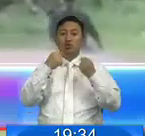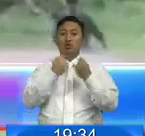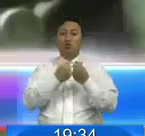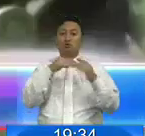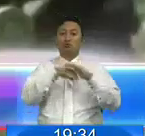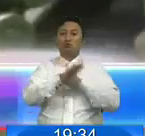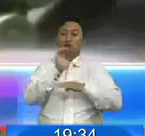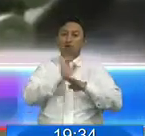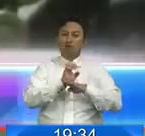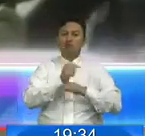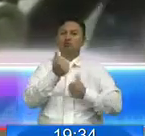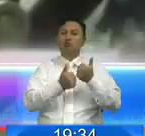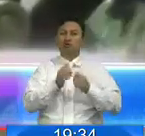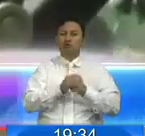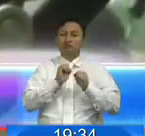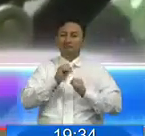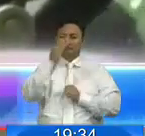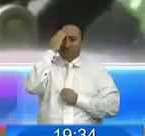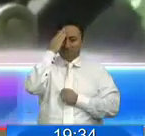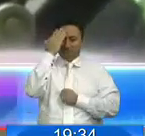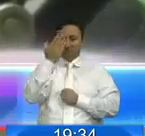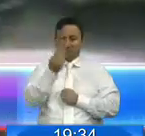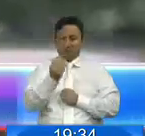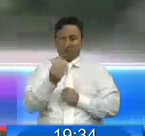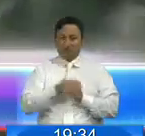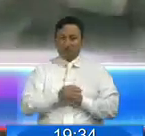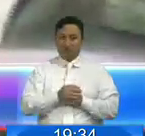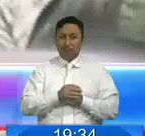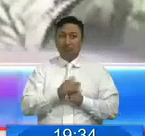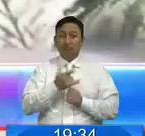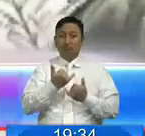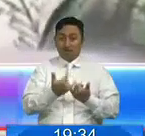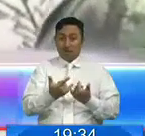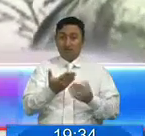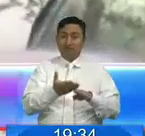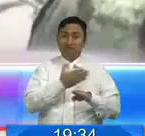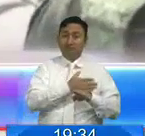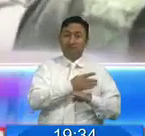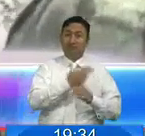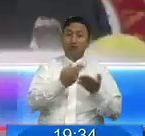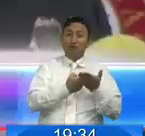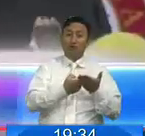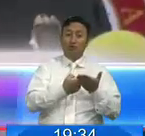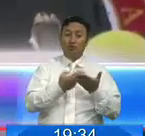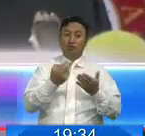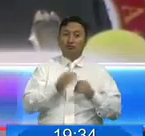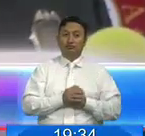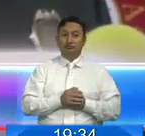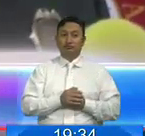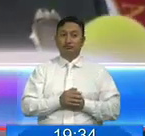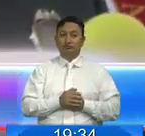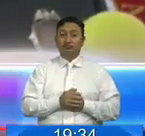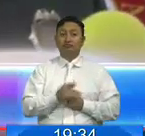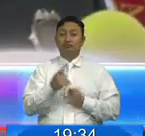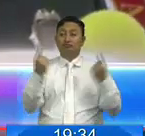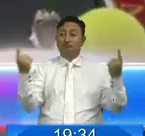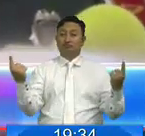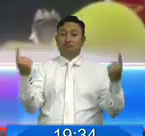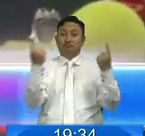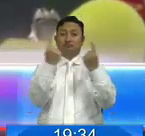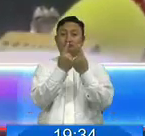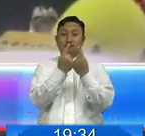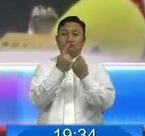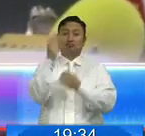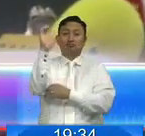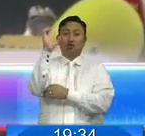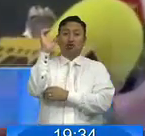en el lugar y conocen sobre los reclutamientos. Por ello han mantenido reuniones con sus similares de Ecuador. Tuvimos una reunión binacional con el